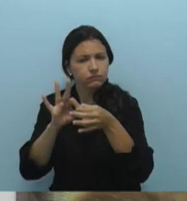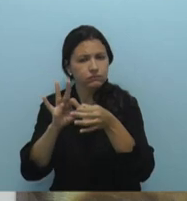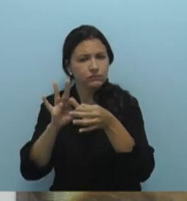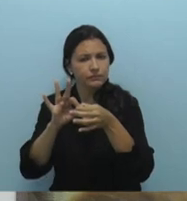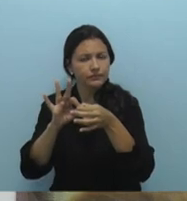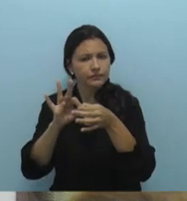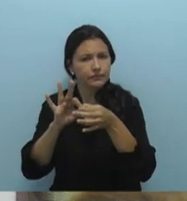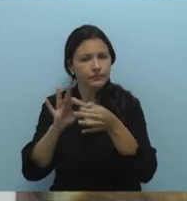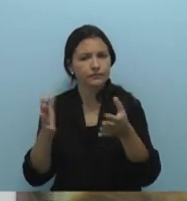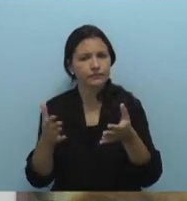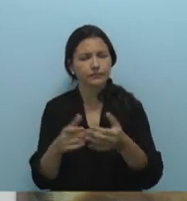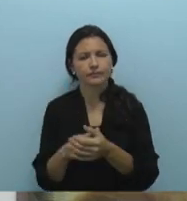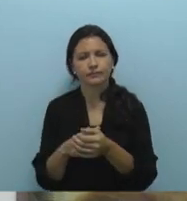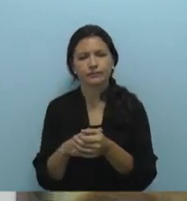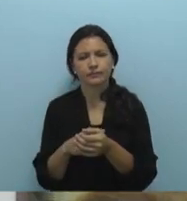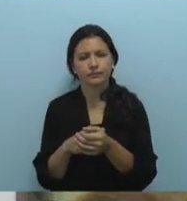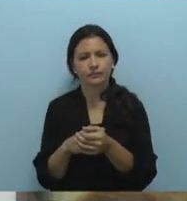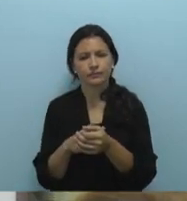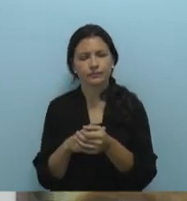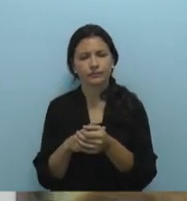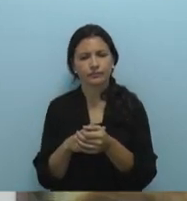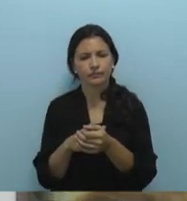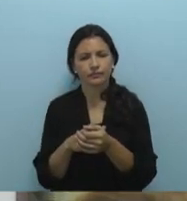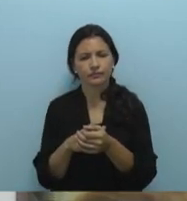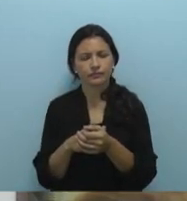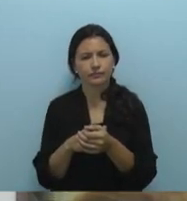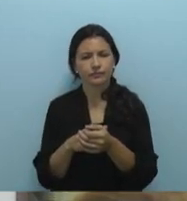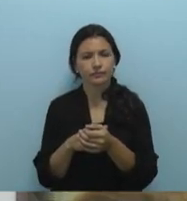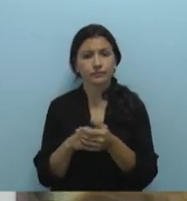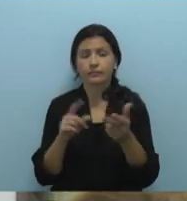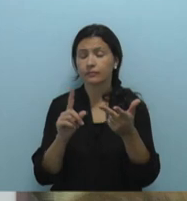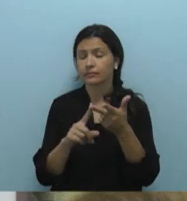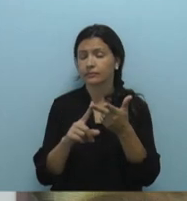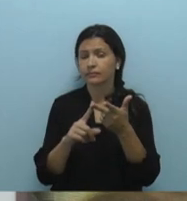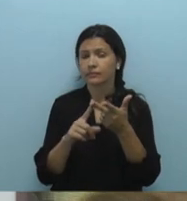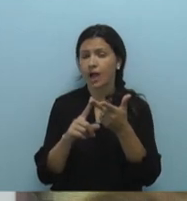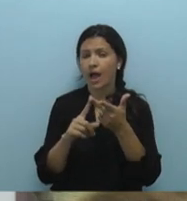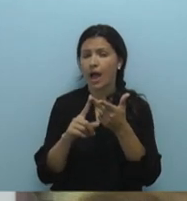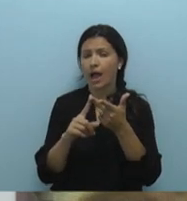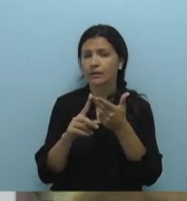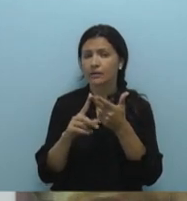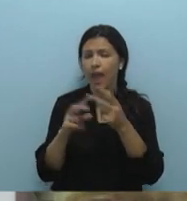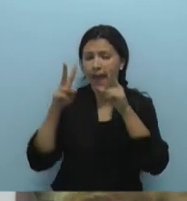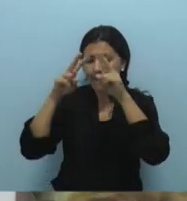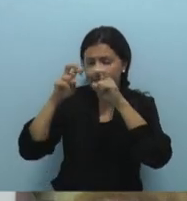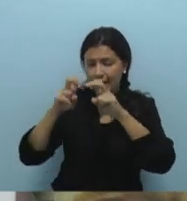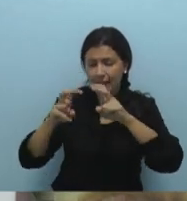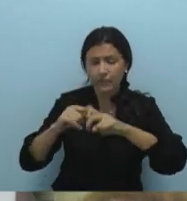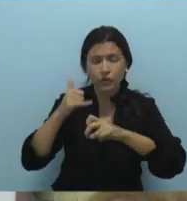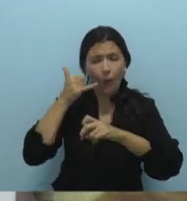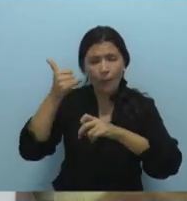del senador Armando Traferri. Hay pesquisas telefónicas que demuestran